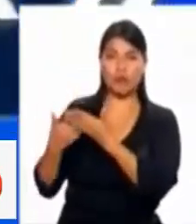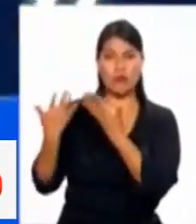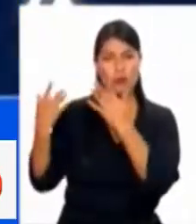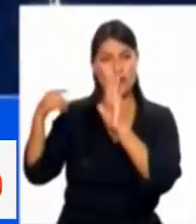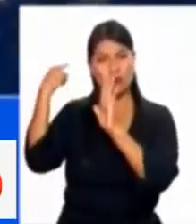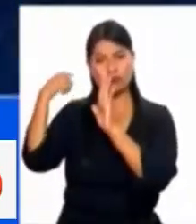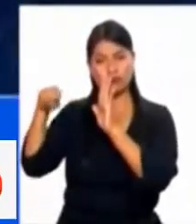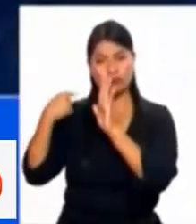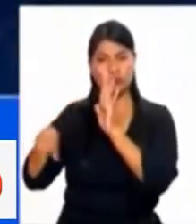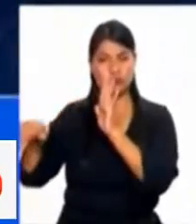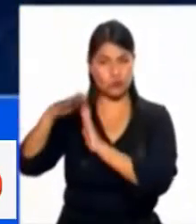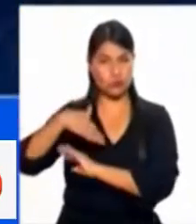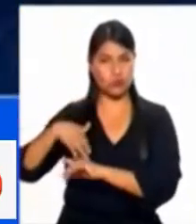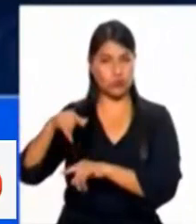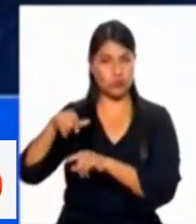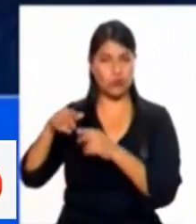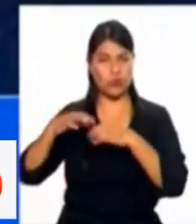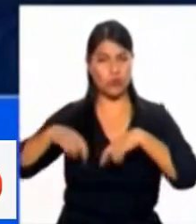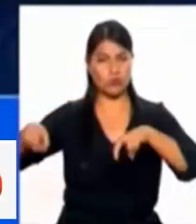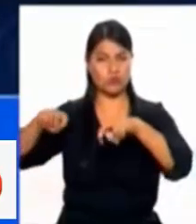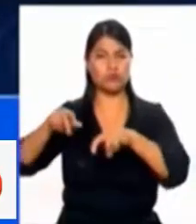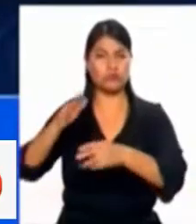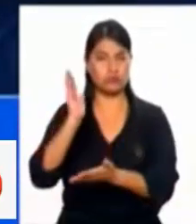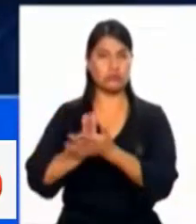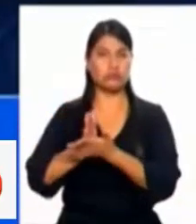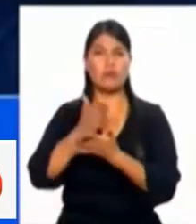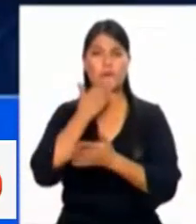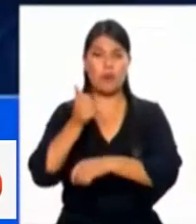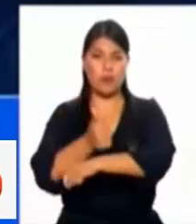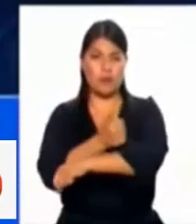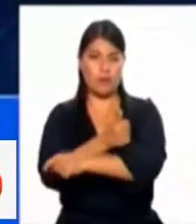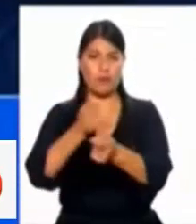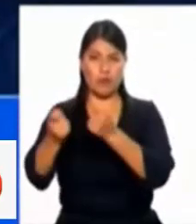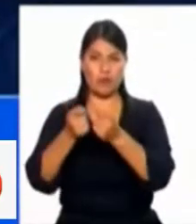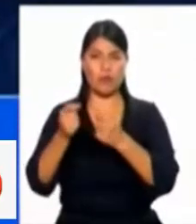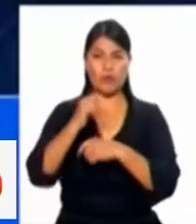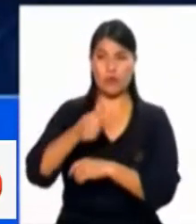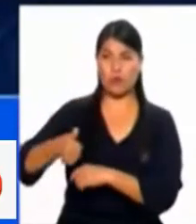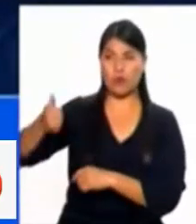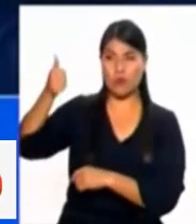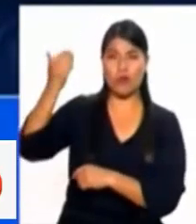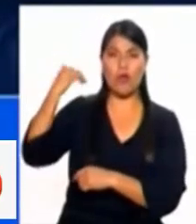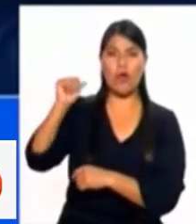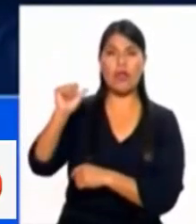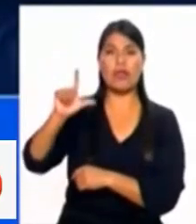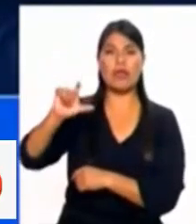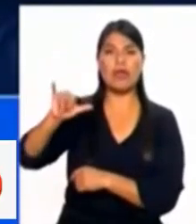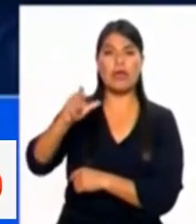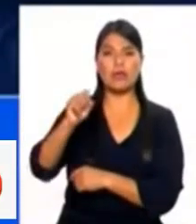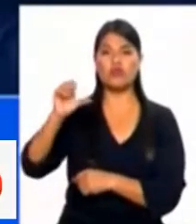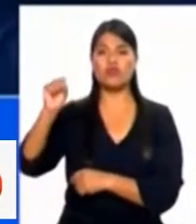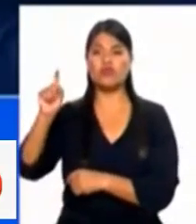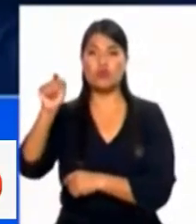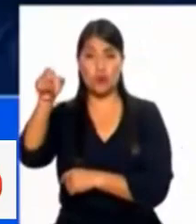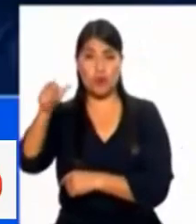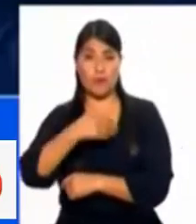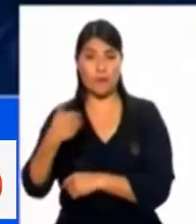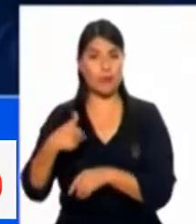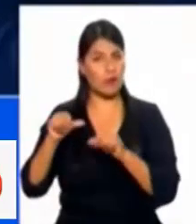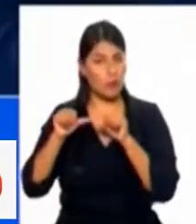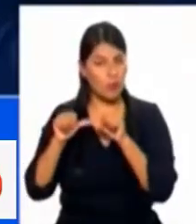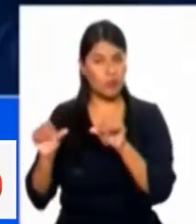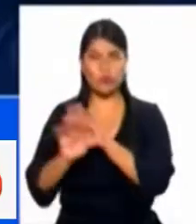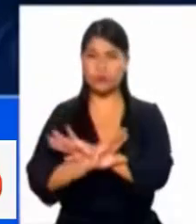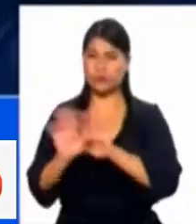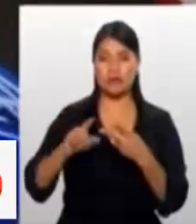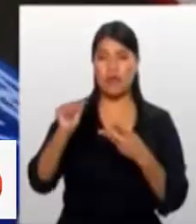que los trabajadores del titular del Parlamento deben ser sancionados administrativamente y el presidente Alejandro Soto asumir que no puede seguir en la